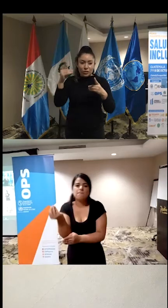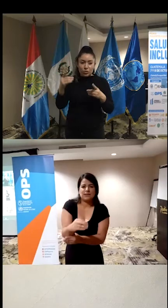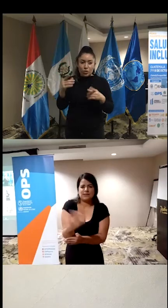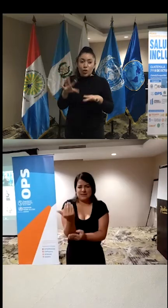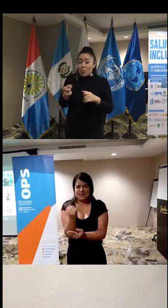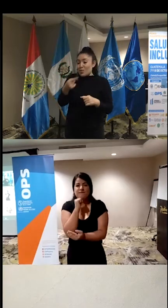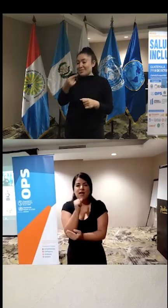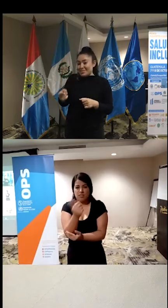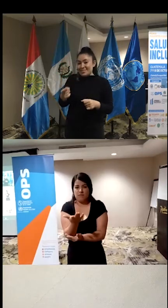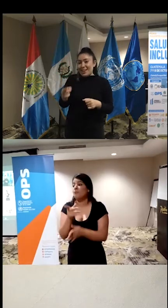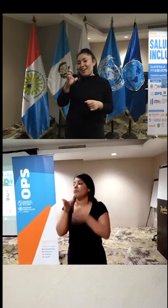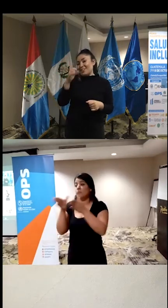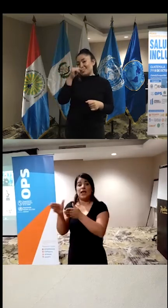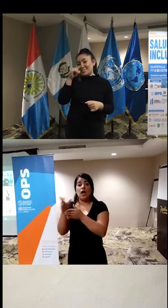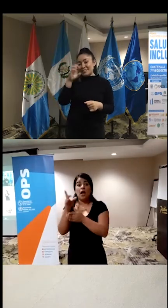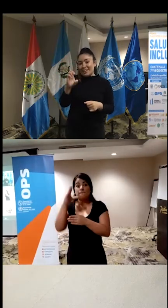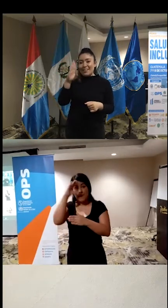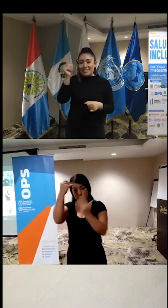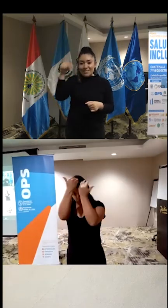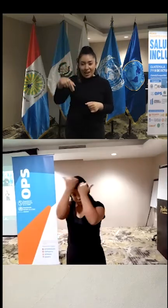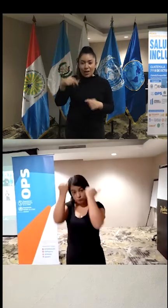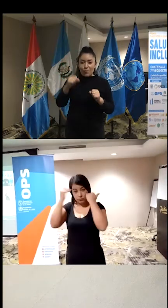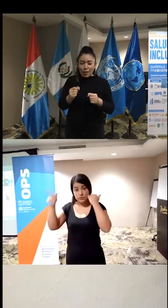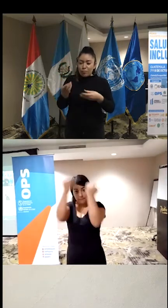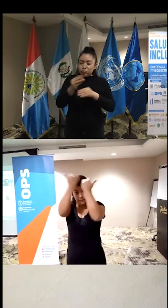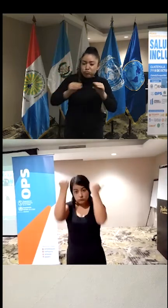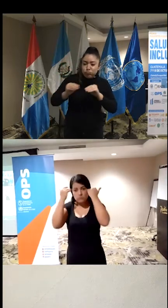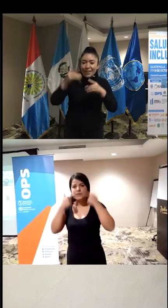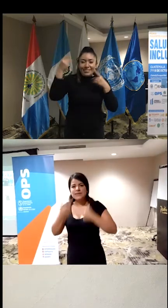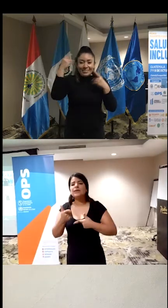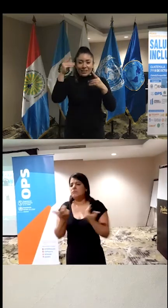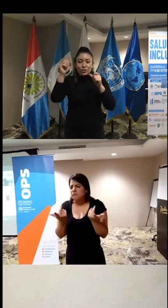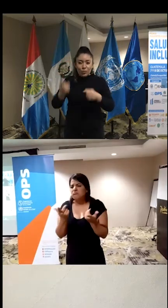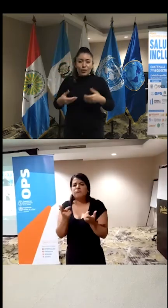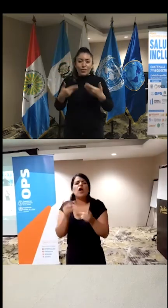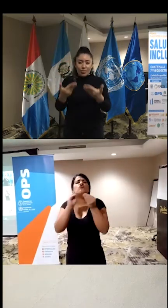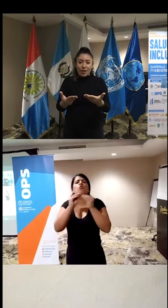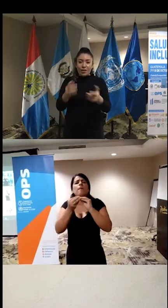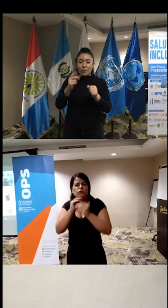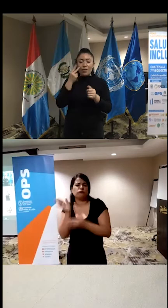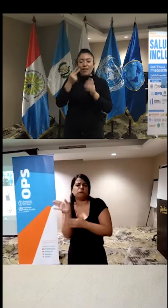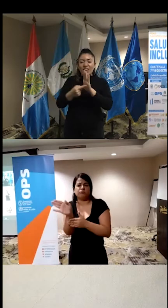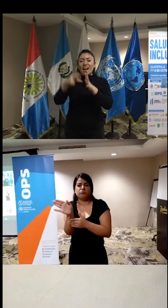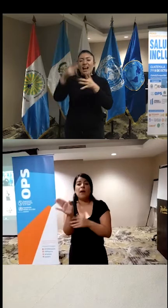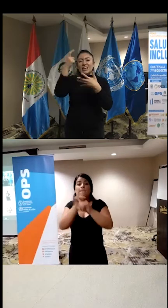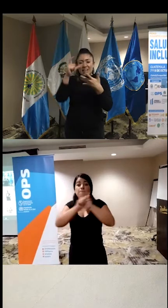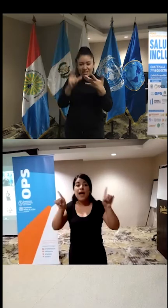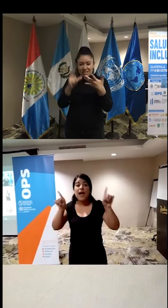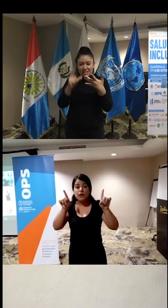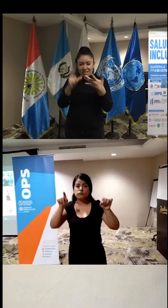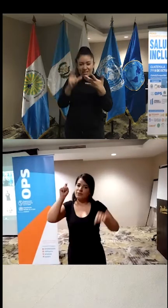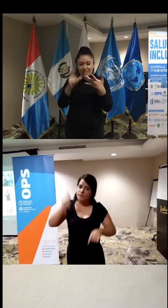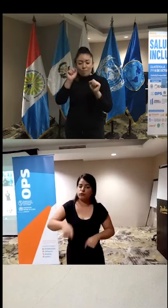Esteban, hablar de datos es un dato frío, pero hay muchas más características que debemos de